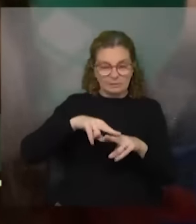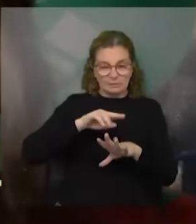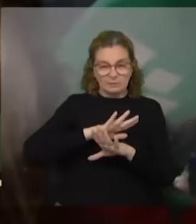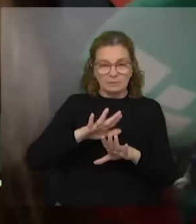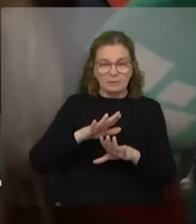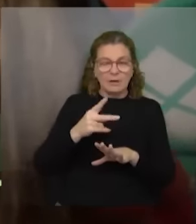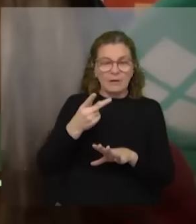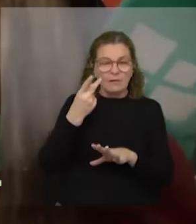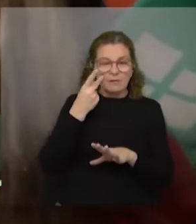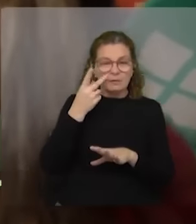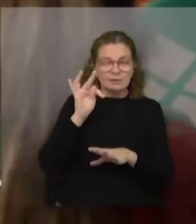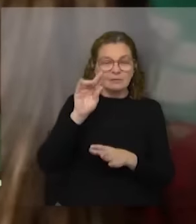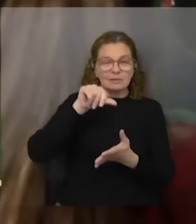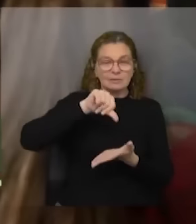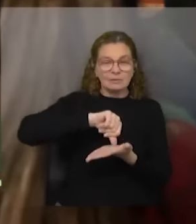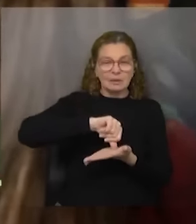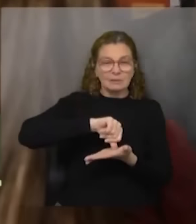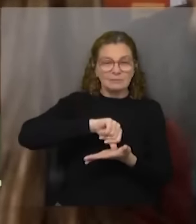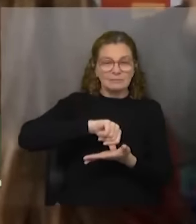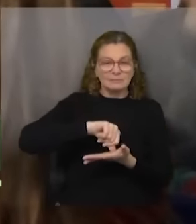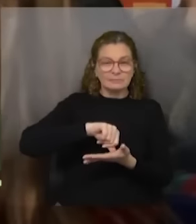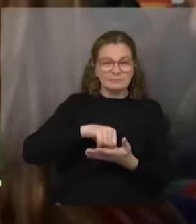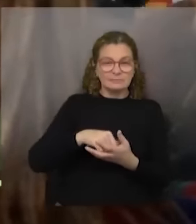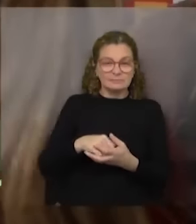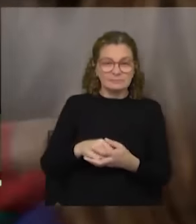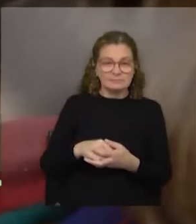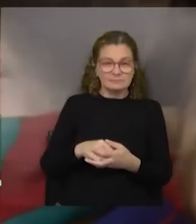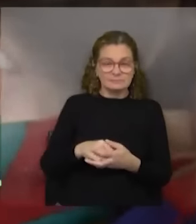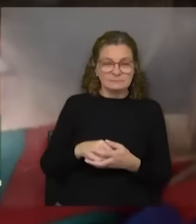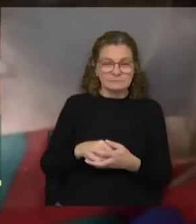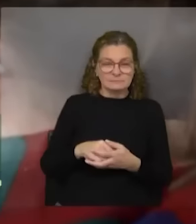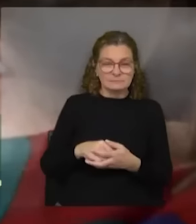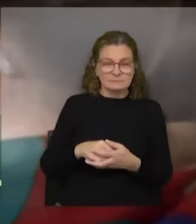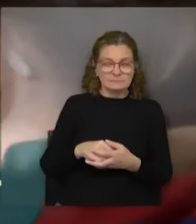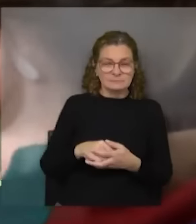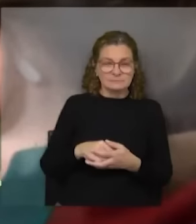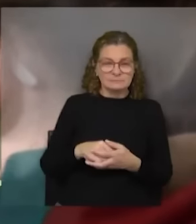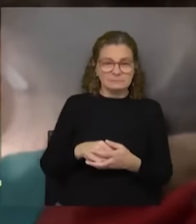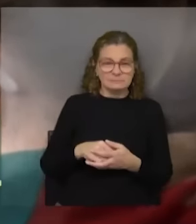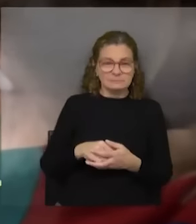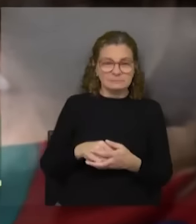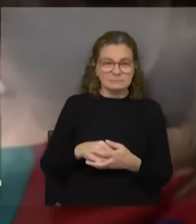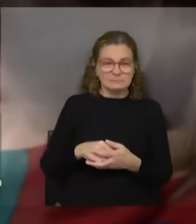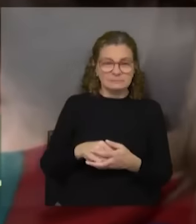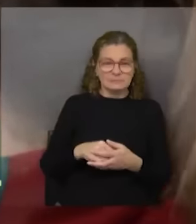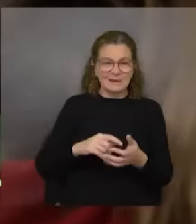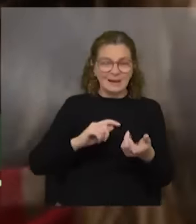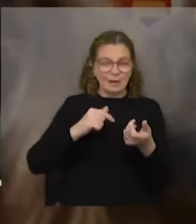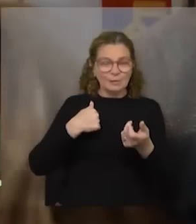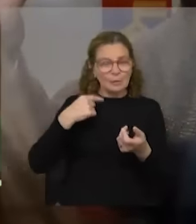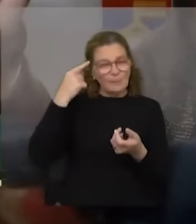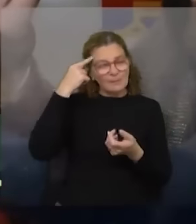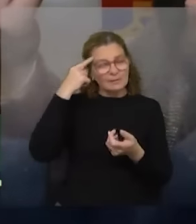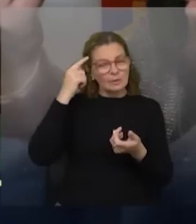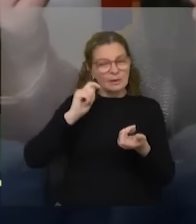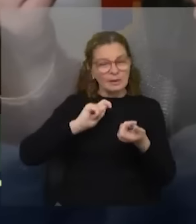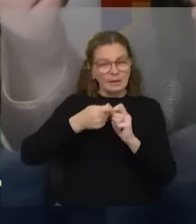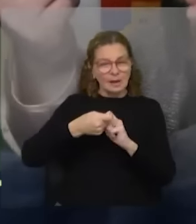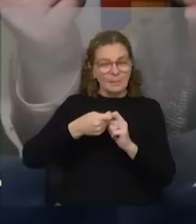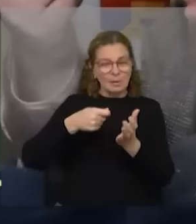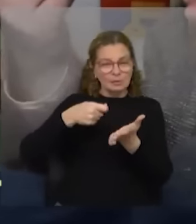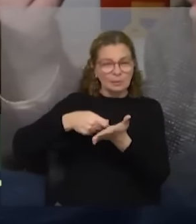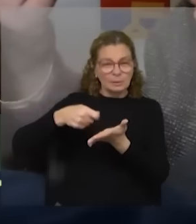estamos en vivo para tv ciudad quería consult eso está Yo creo que la la la transformación tributaria